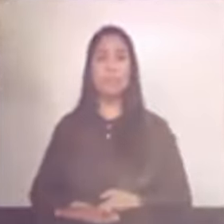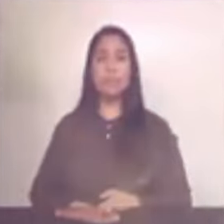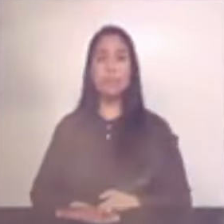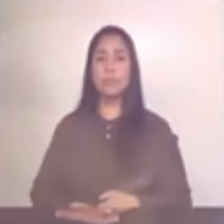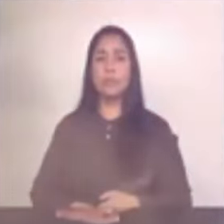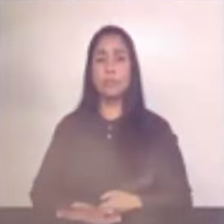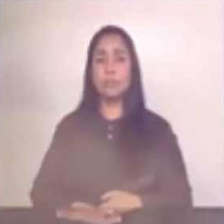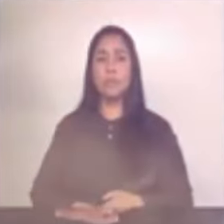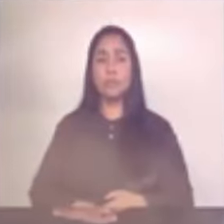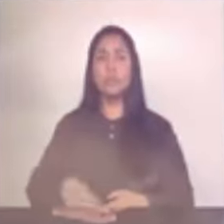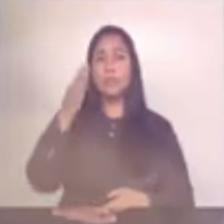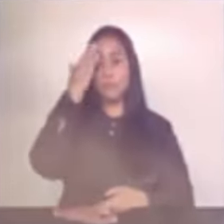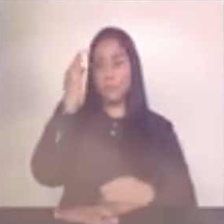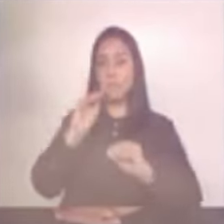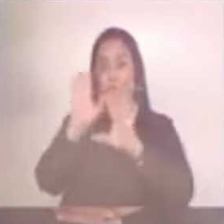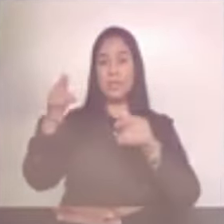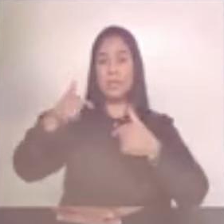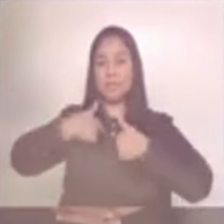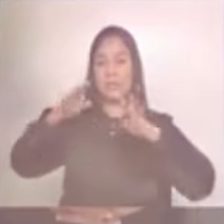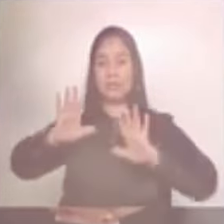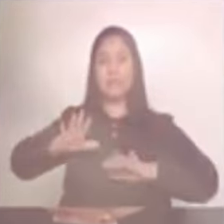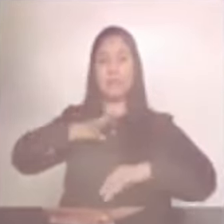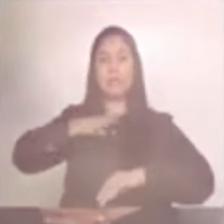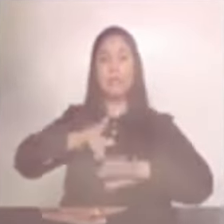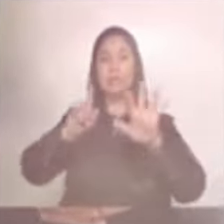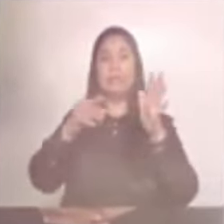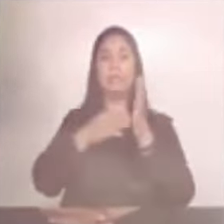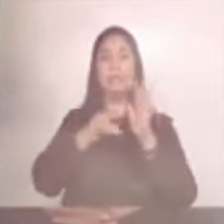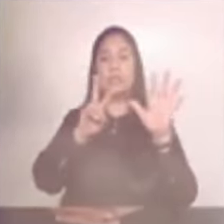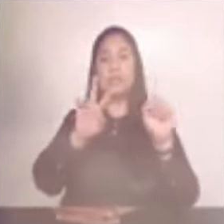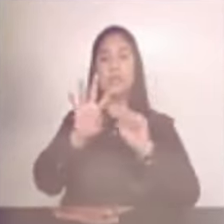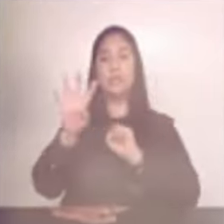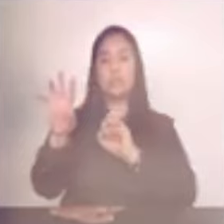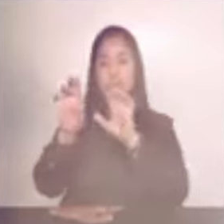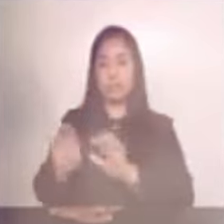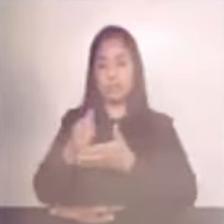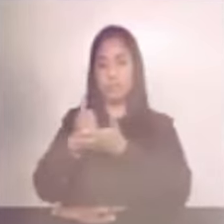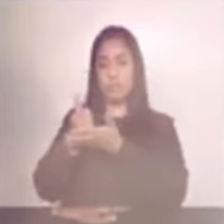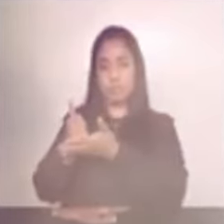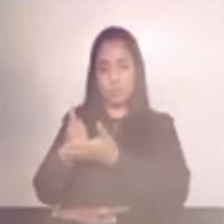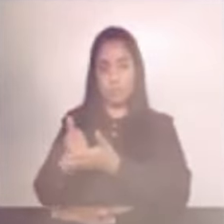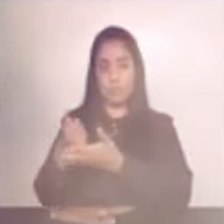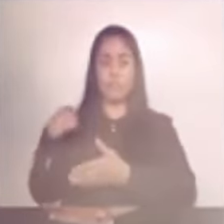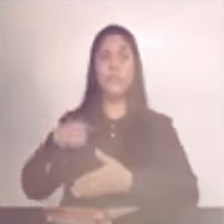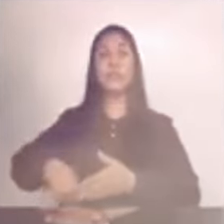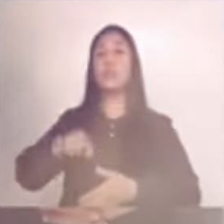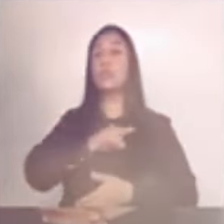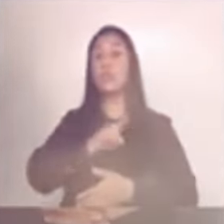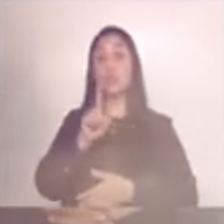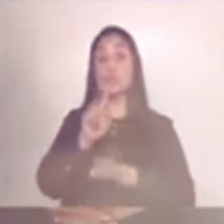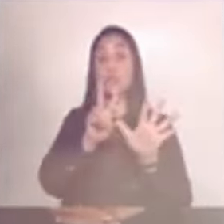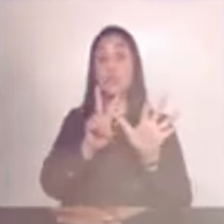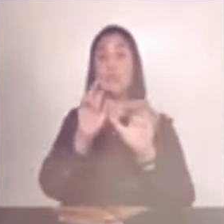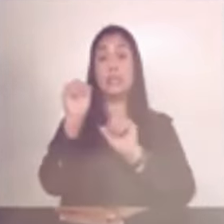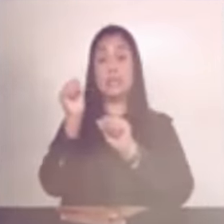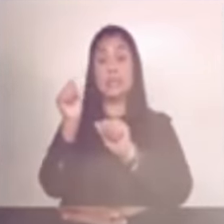Buenos días, yo respondo. De momento hay 6.774 personas damnificadas, únicamente 715